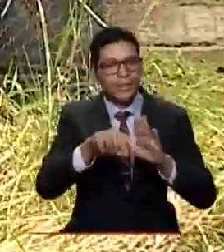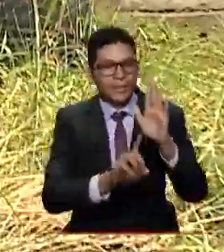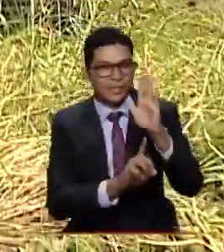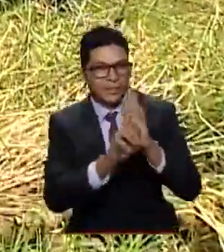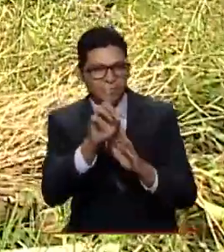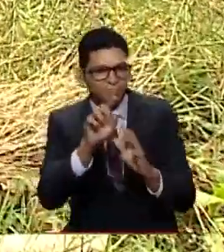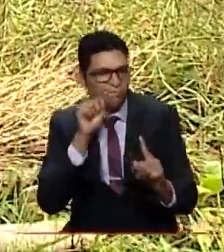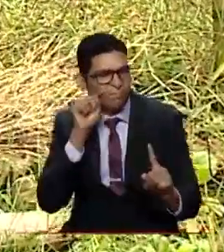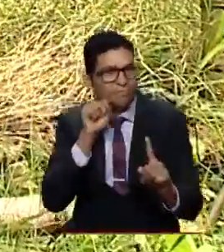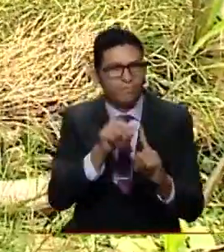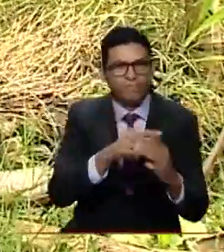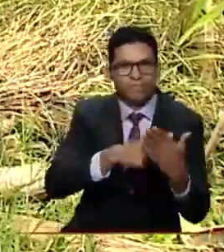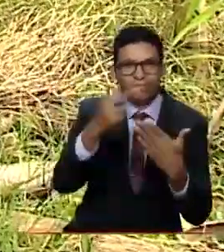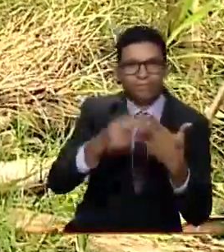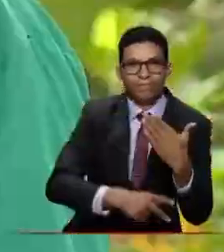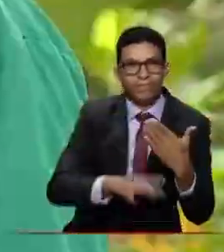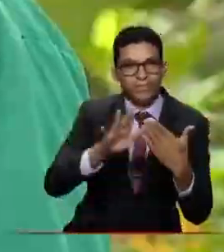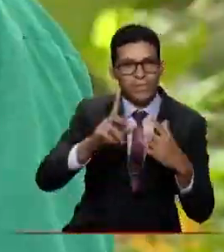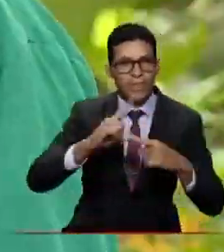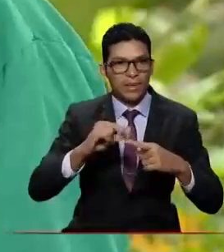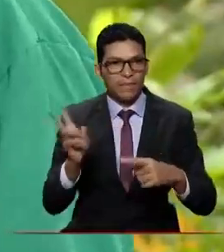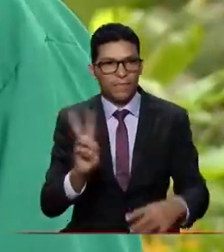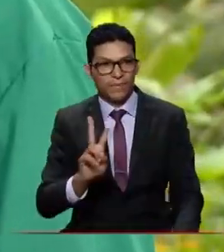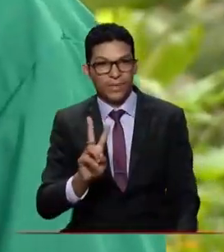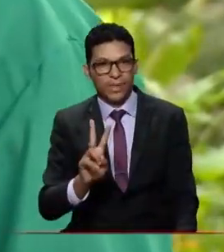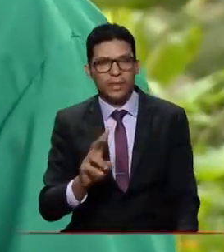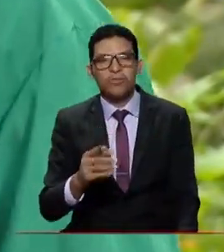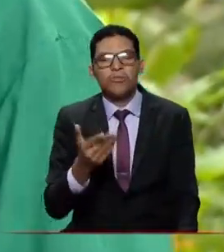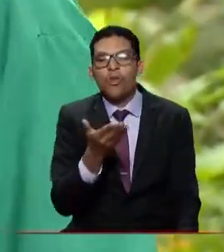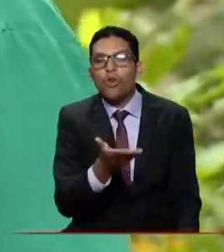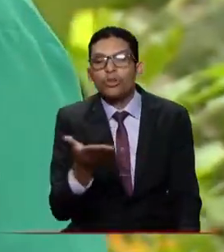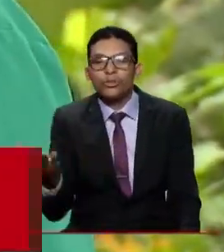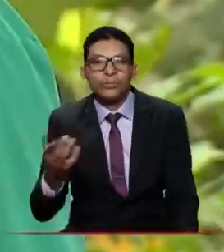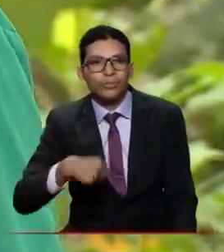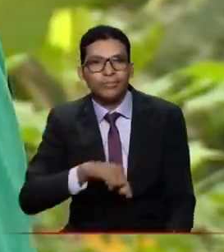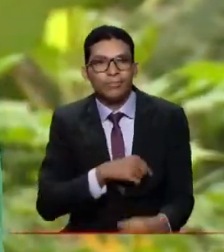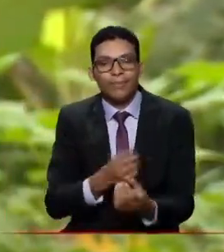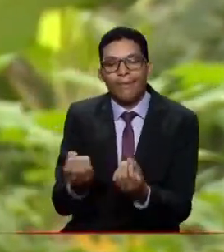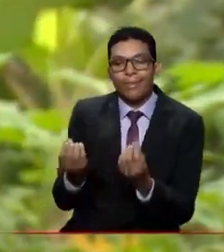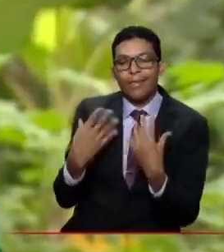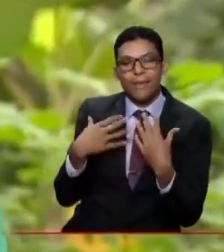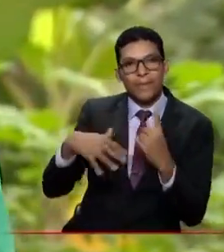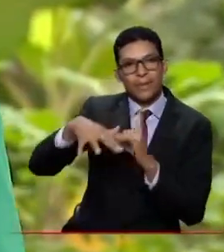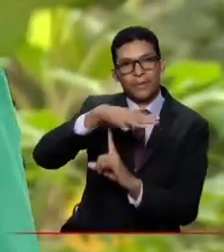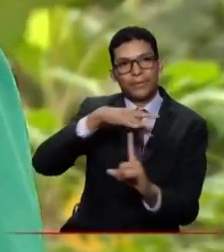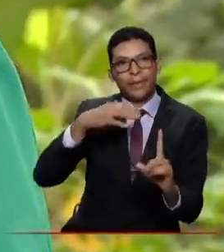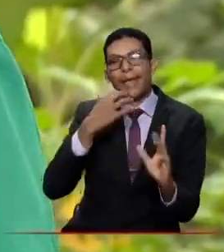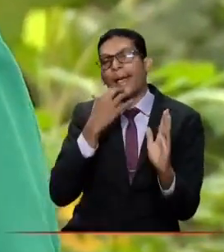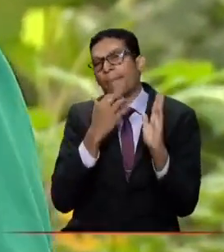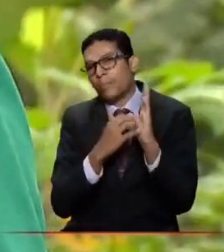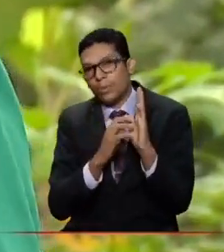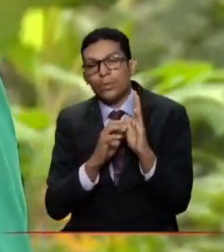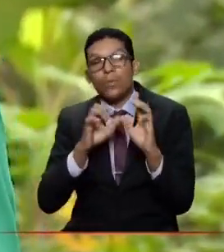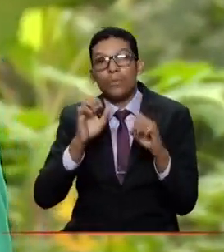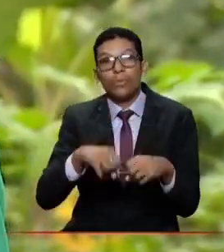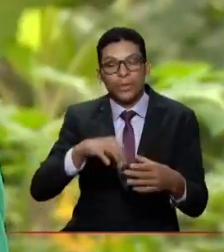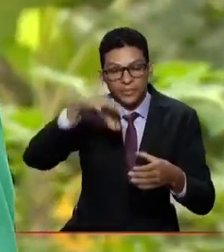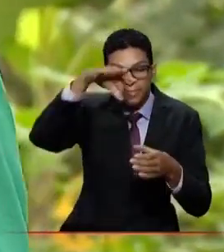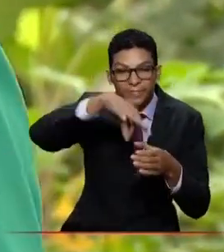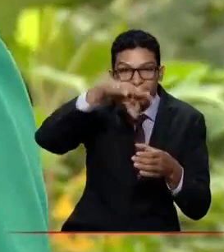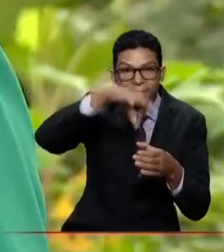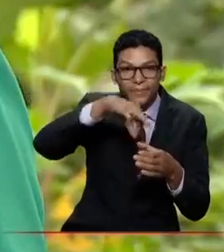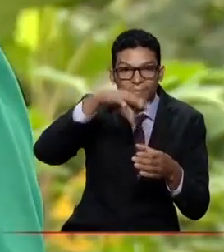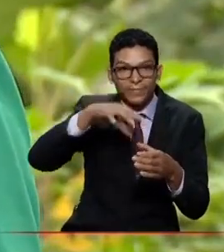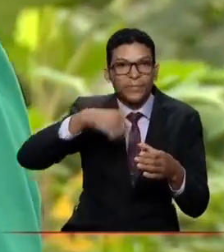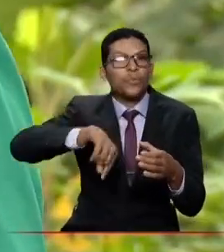desarrollo de proyectos verdes. Los productos son a base de lo que nos proporciona el medio ambiente. Digamos, podemos hacer aromáticas, nosotros mismos